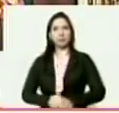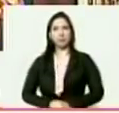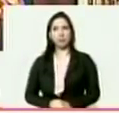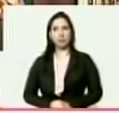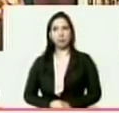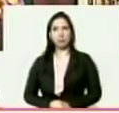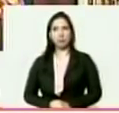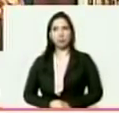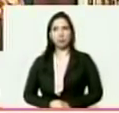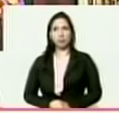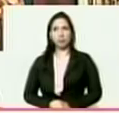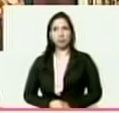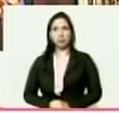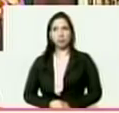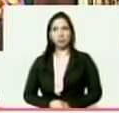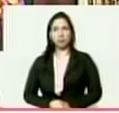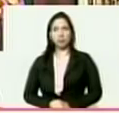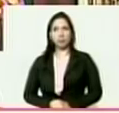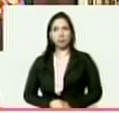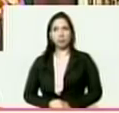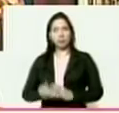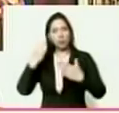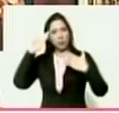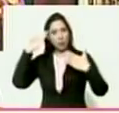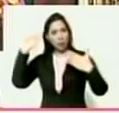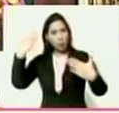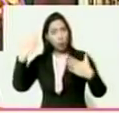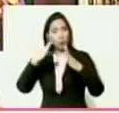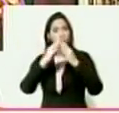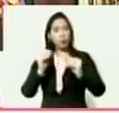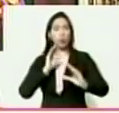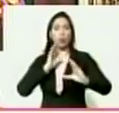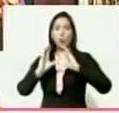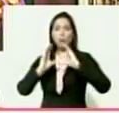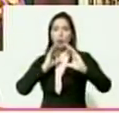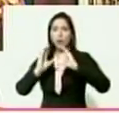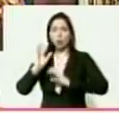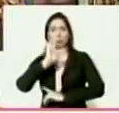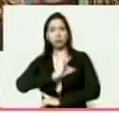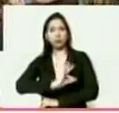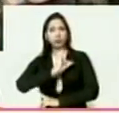Saludo a todos los comunicadores y las comunicadoras